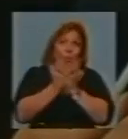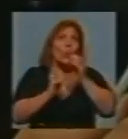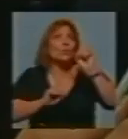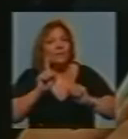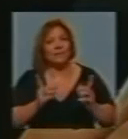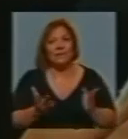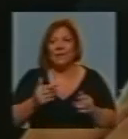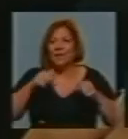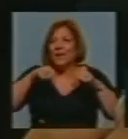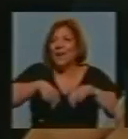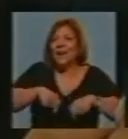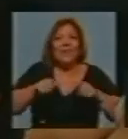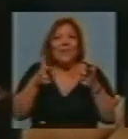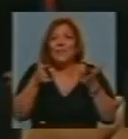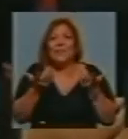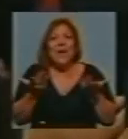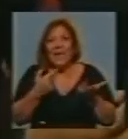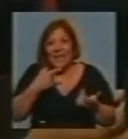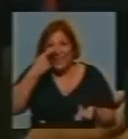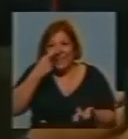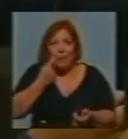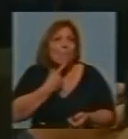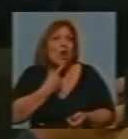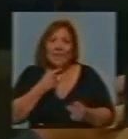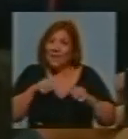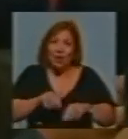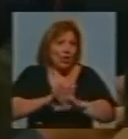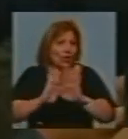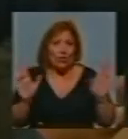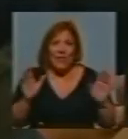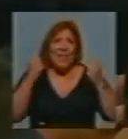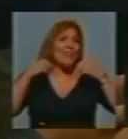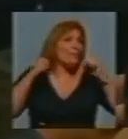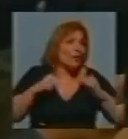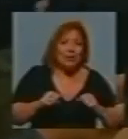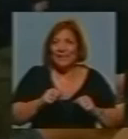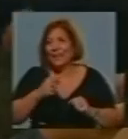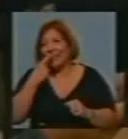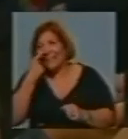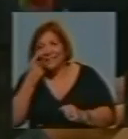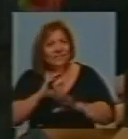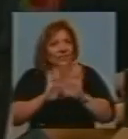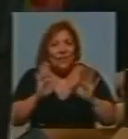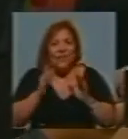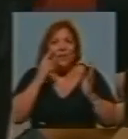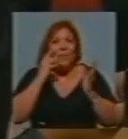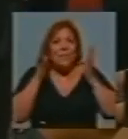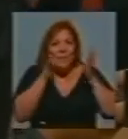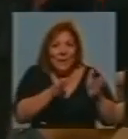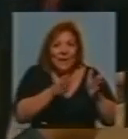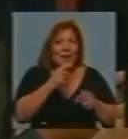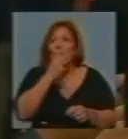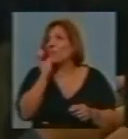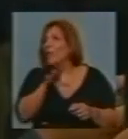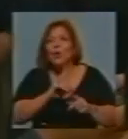Acá no hay fines políticos, no hay fines deportivos, no hay fines de... O sea, que se mira de un lado o para el otro, sino